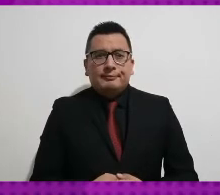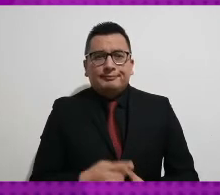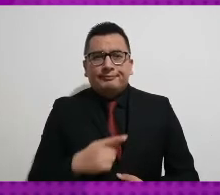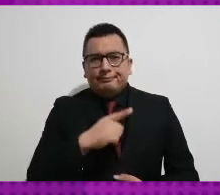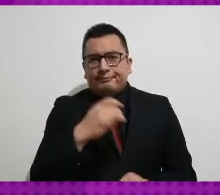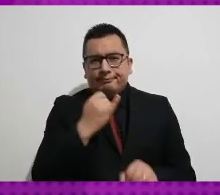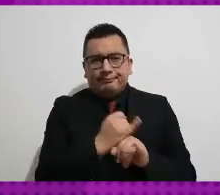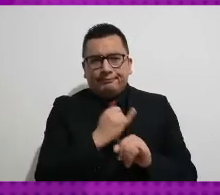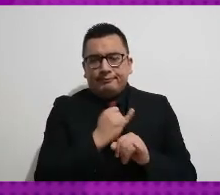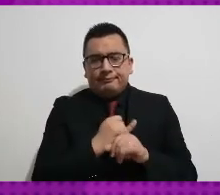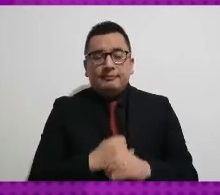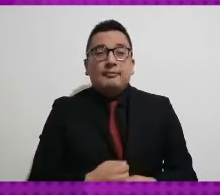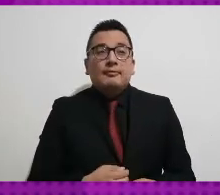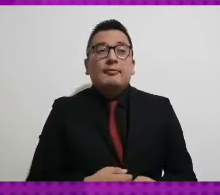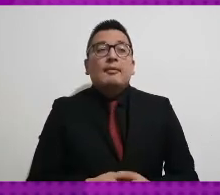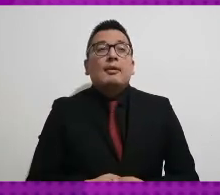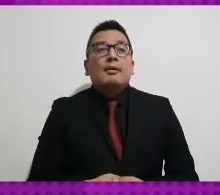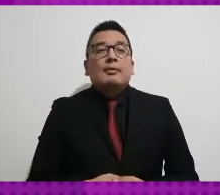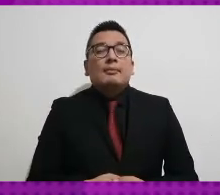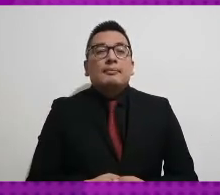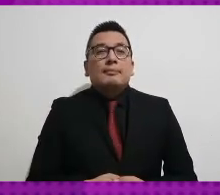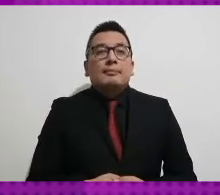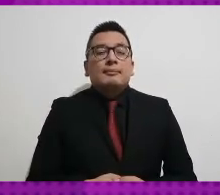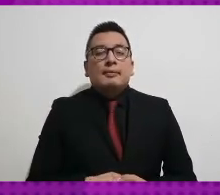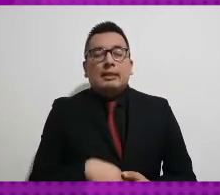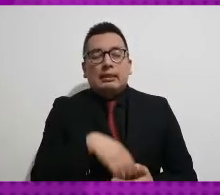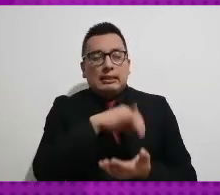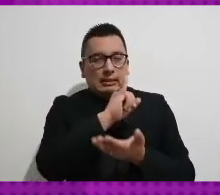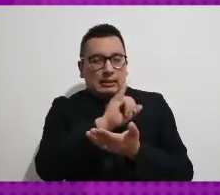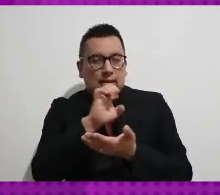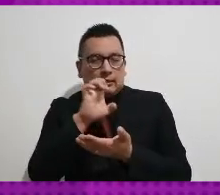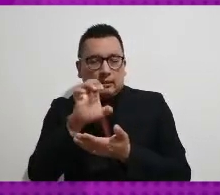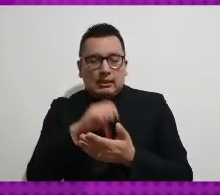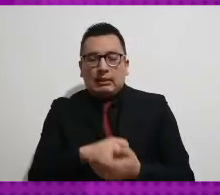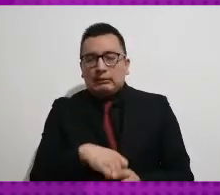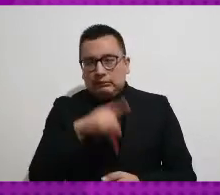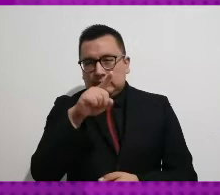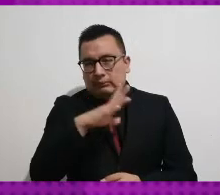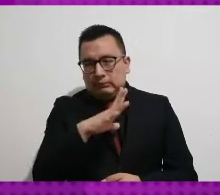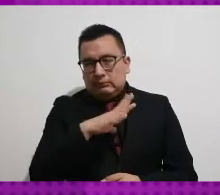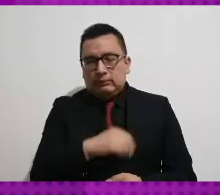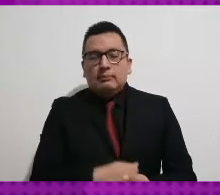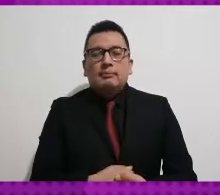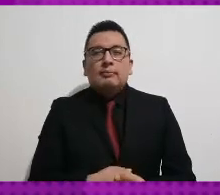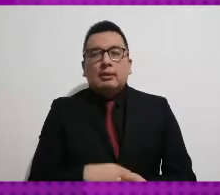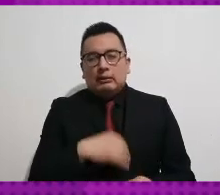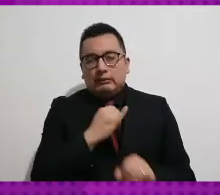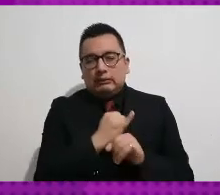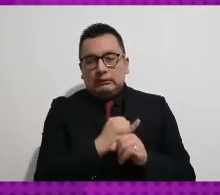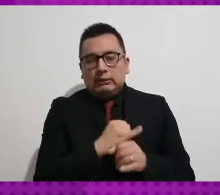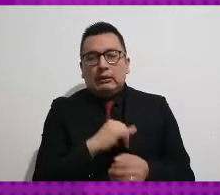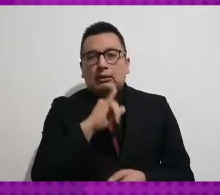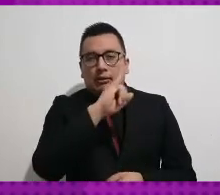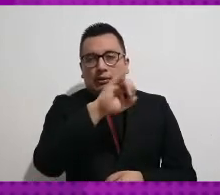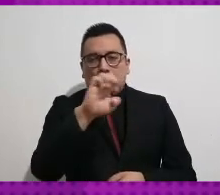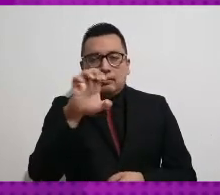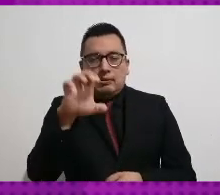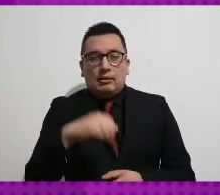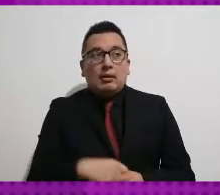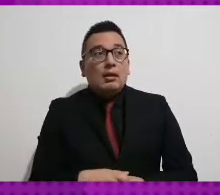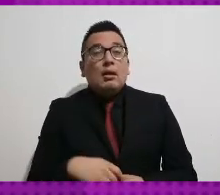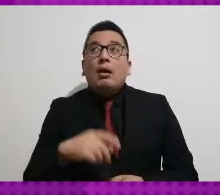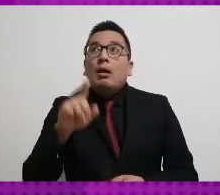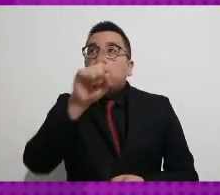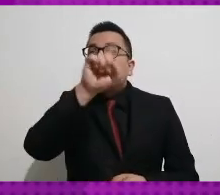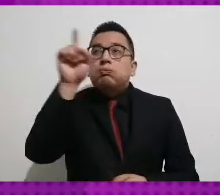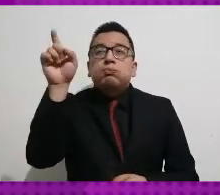que es la página oficial del Instituto Electoral de Coahuila. Entonces, si podemos ver, aquí estamos en la página oficial del Instituto Electoral de Coahuila,